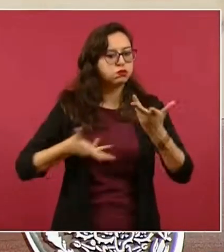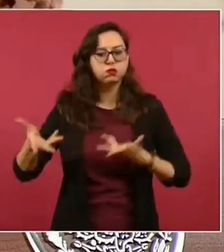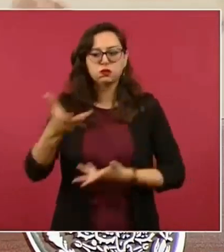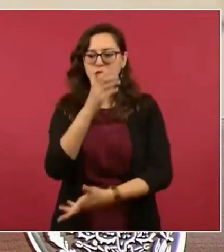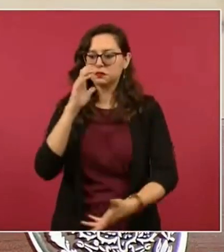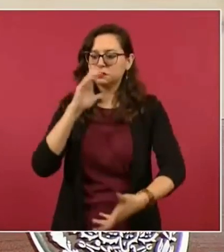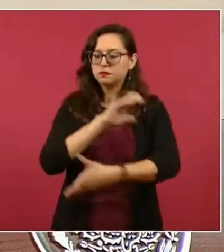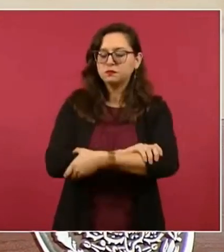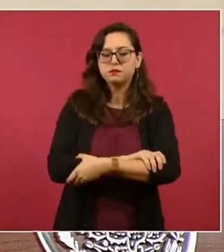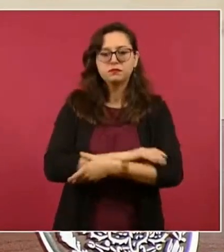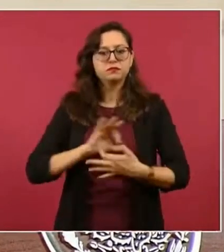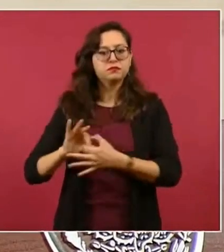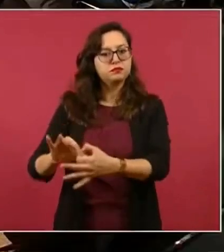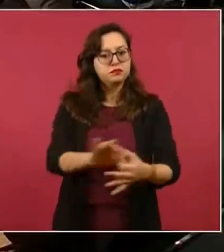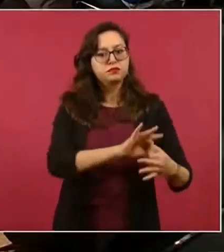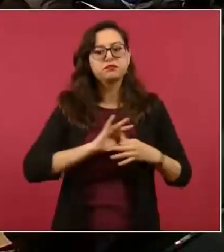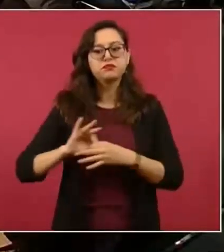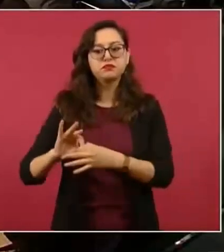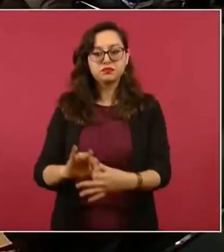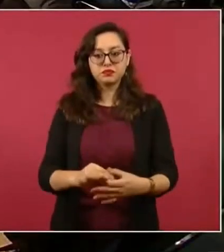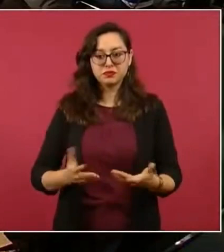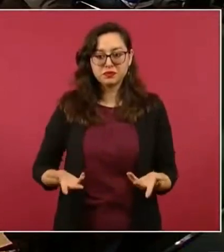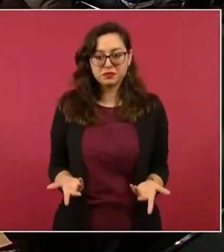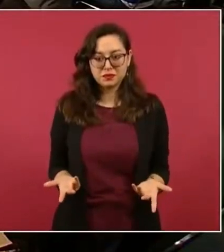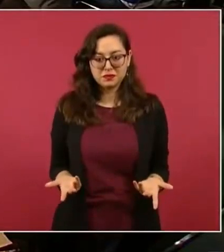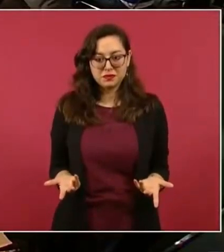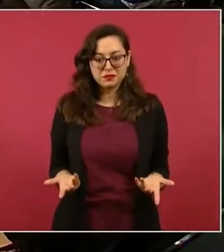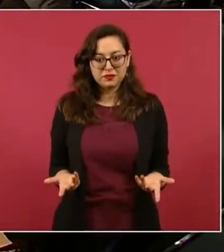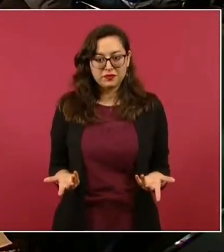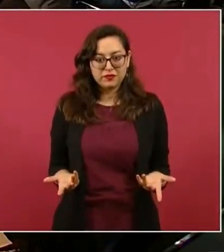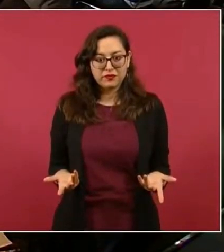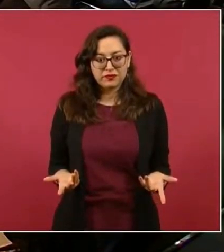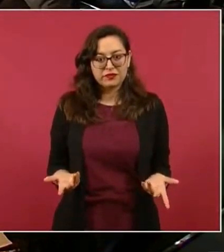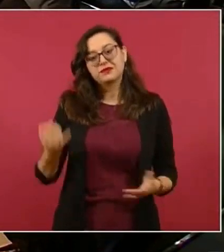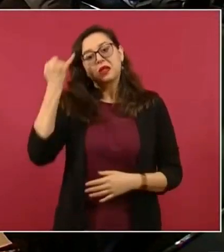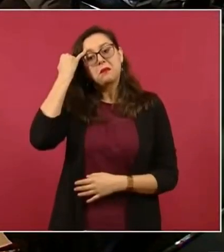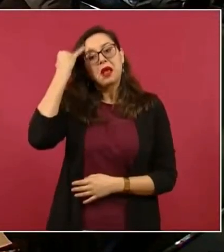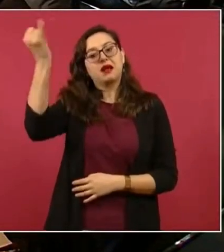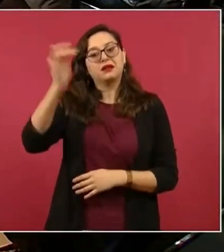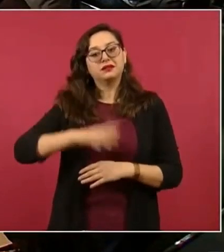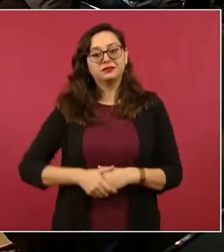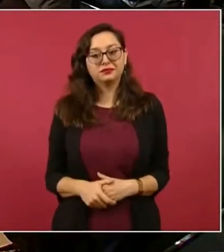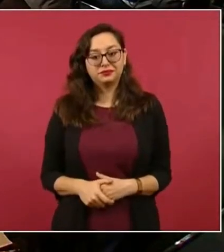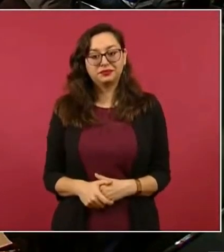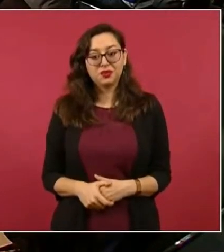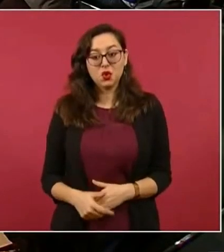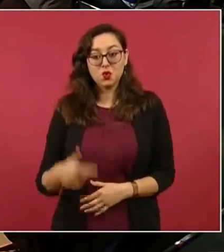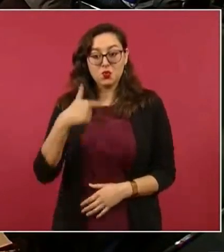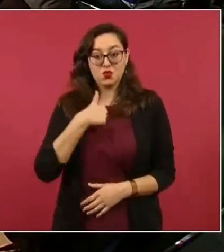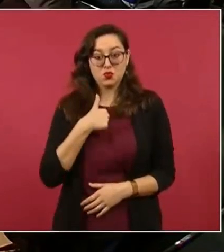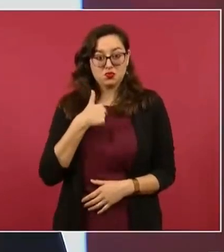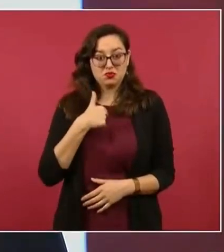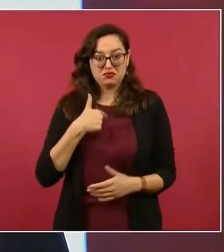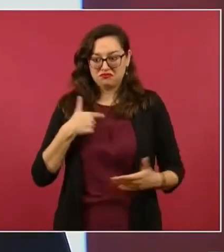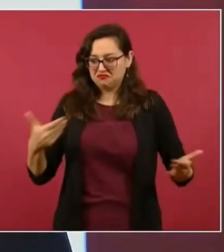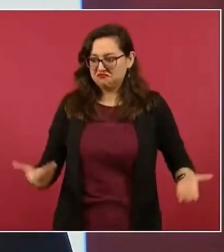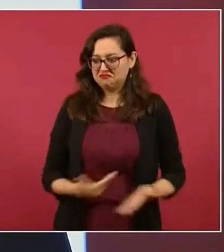Esta Ciudad de México. Imagínense, yo tabasqueño, de Tepetitán,